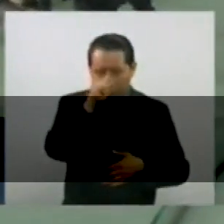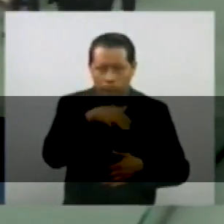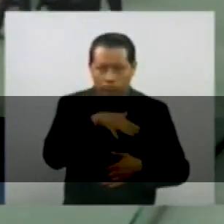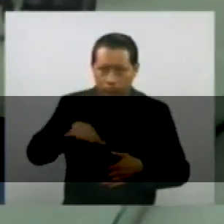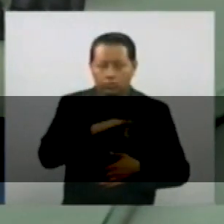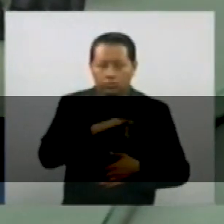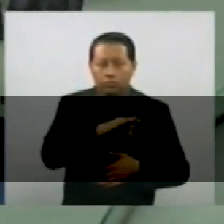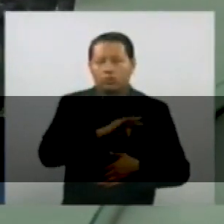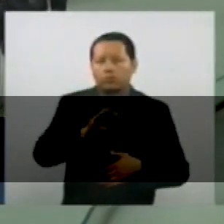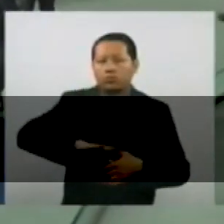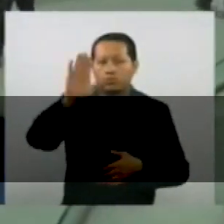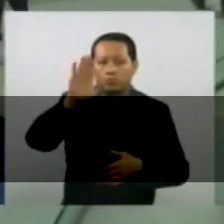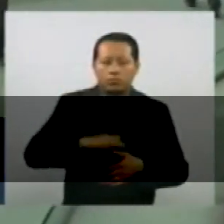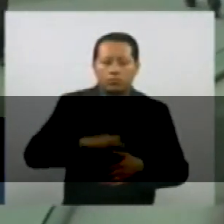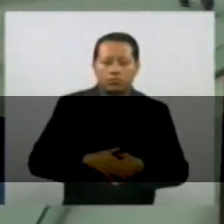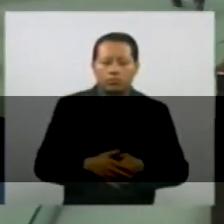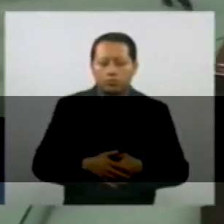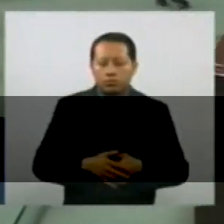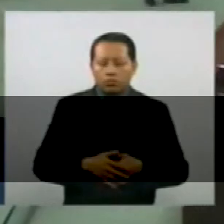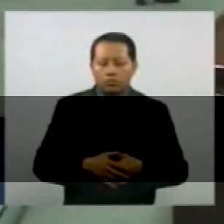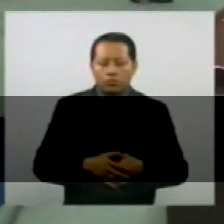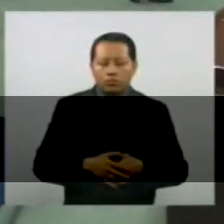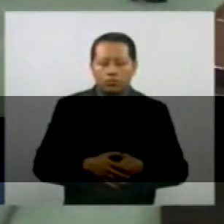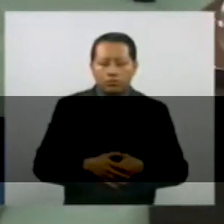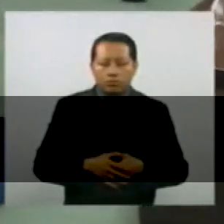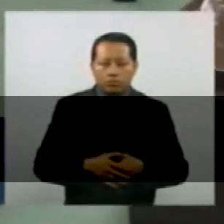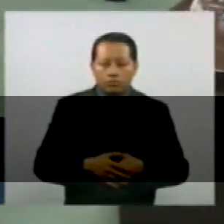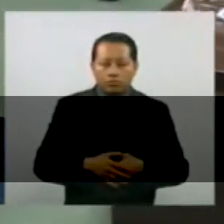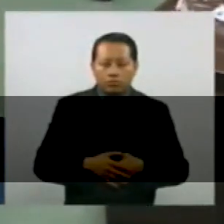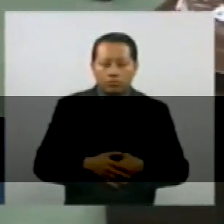del Congreso de la Unión, se declara